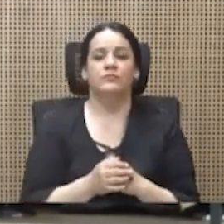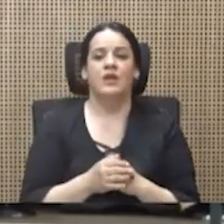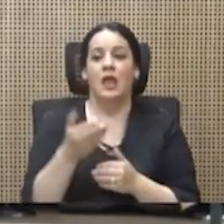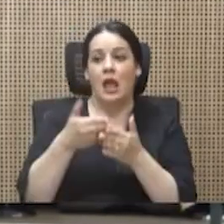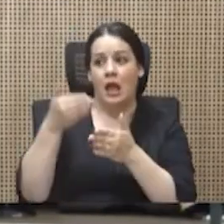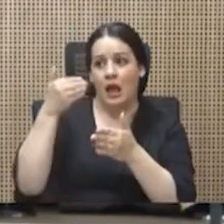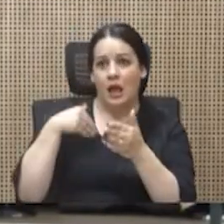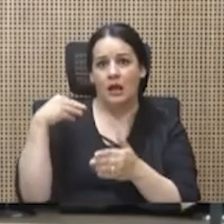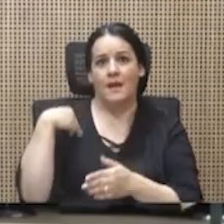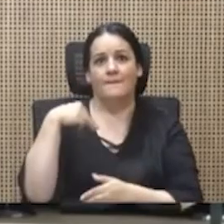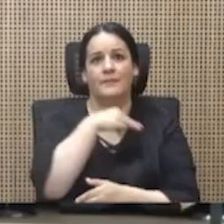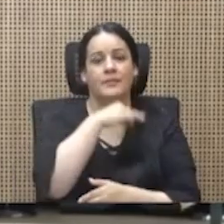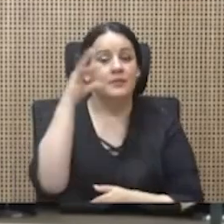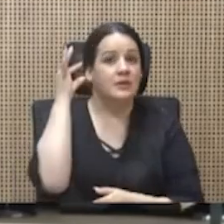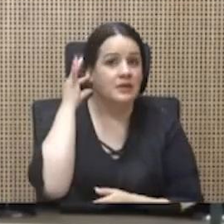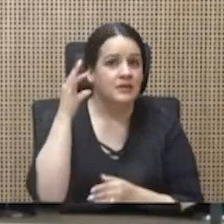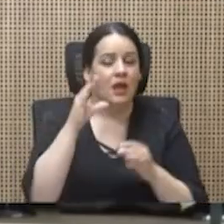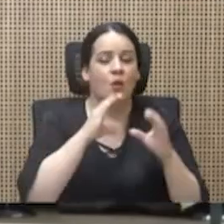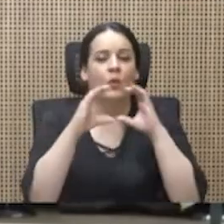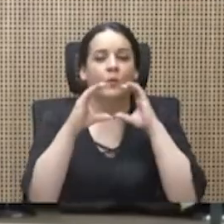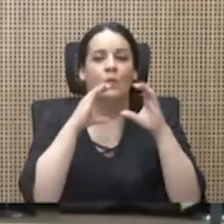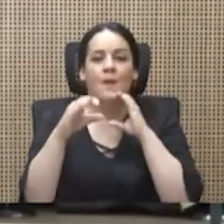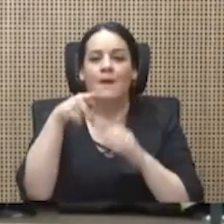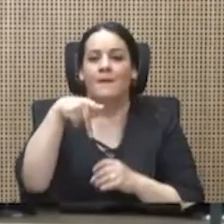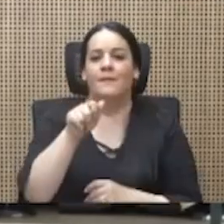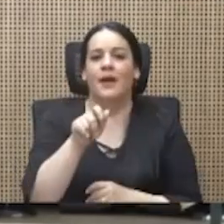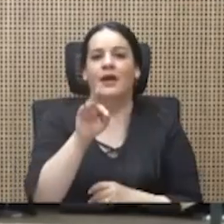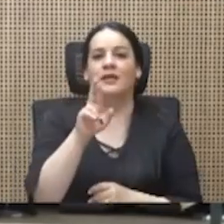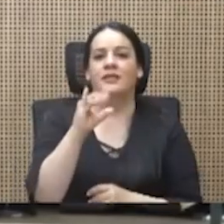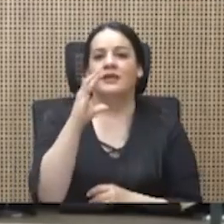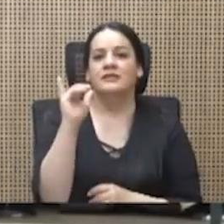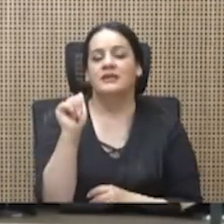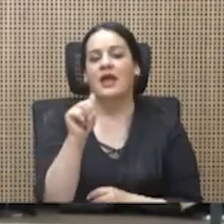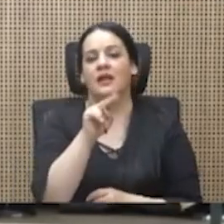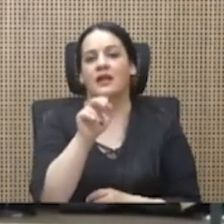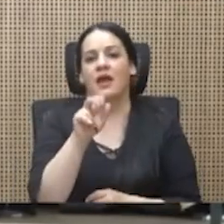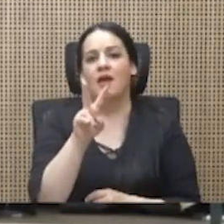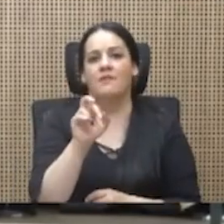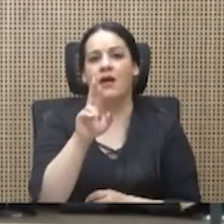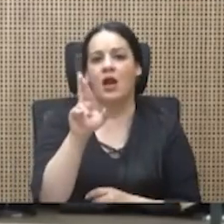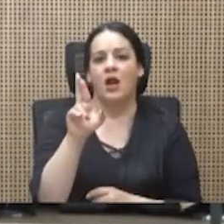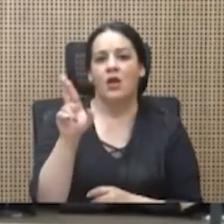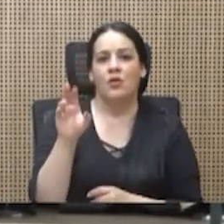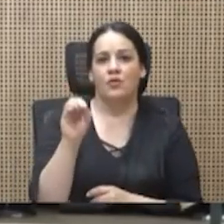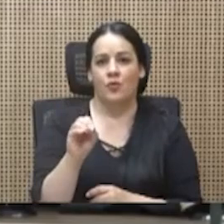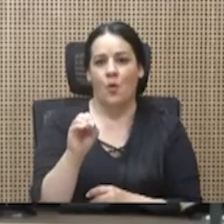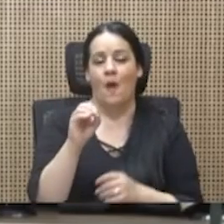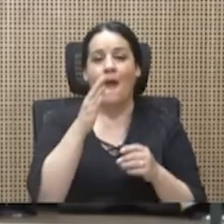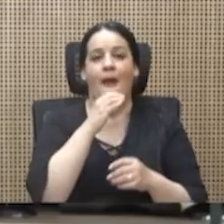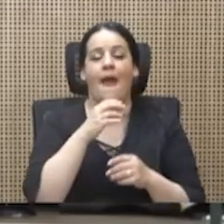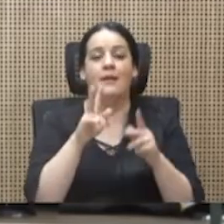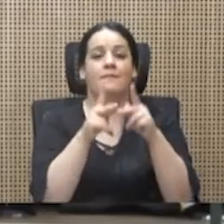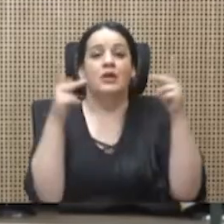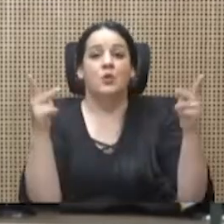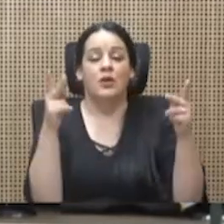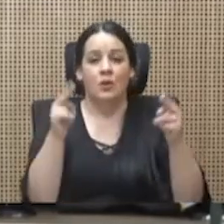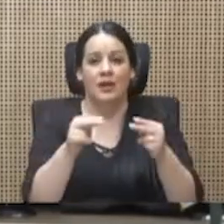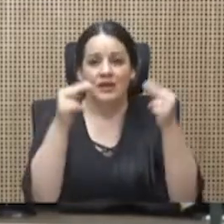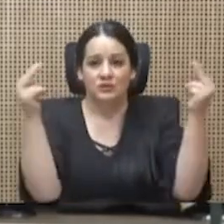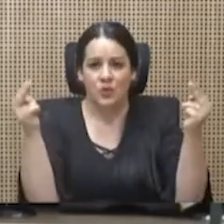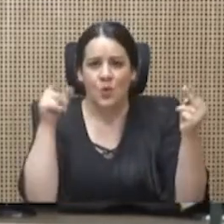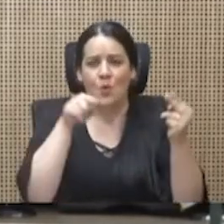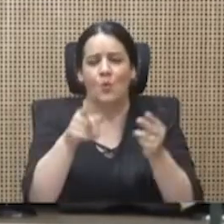anterior ministra de Comunicación, doña Patricia Navarro, y al periódico La Nación, es una estrategia para